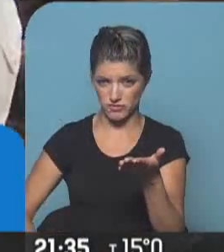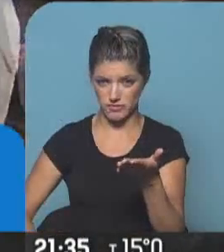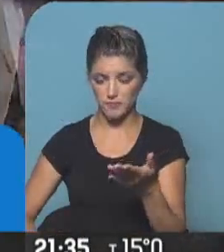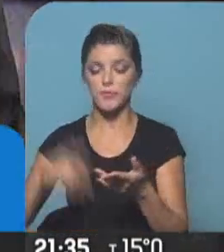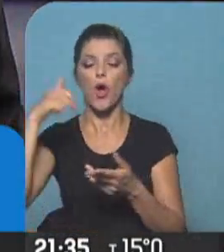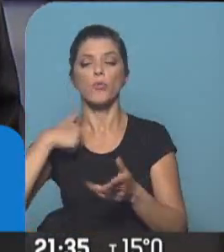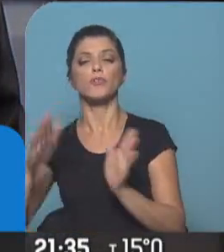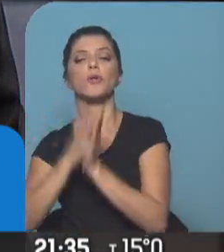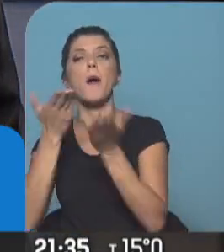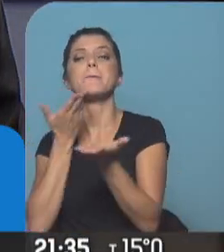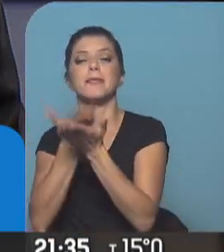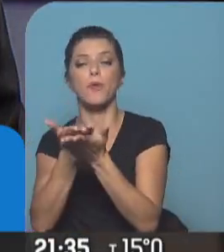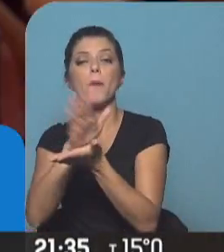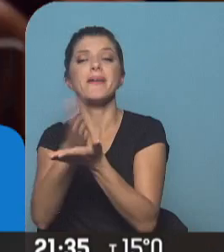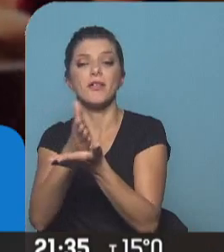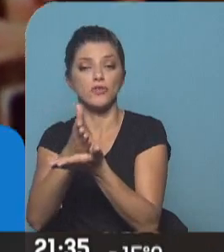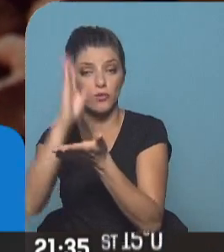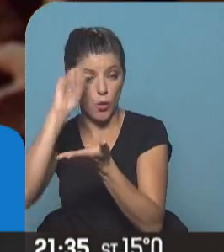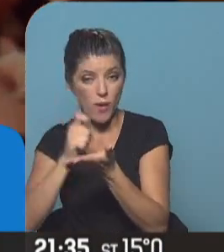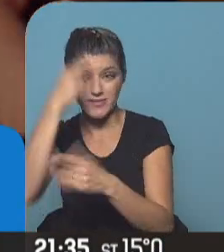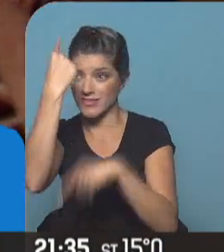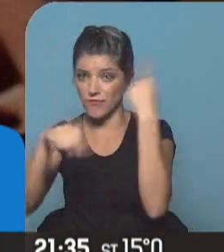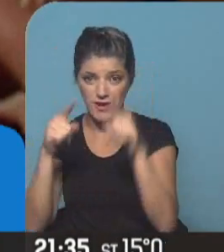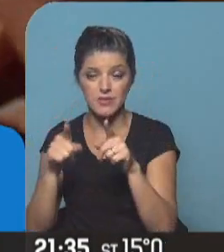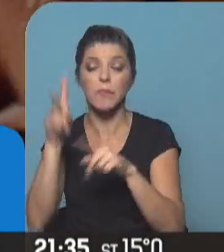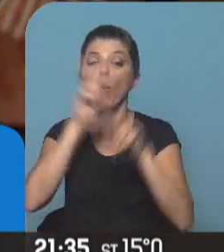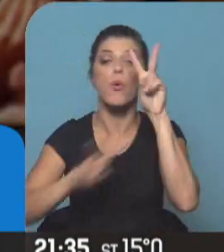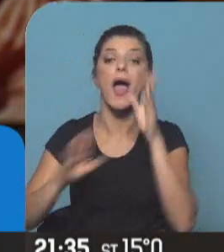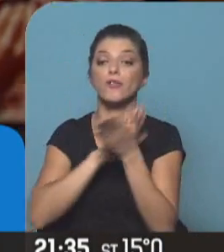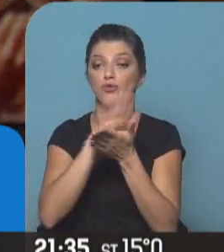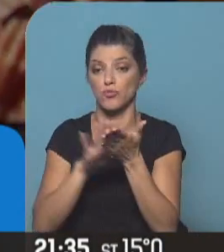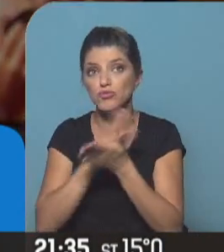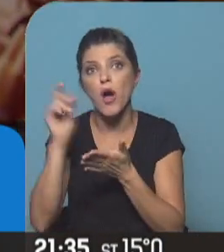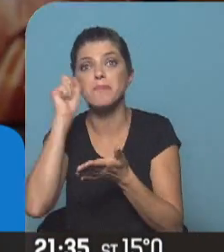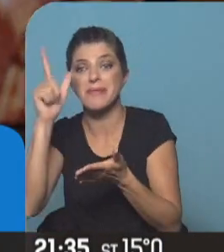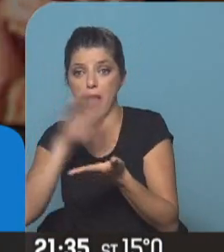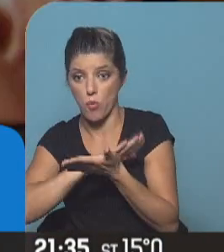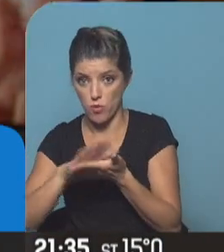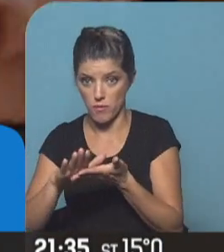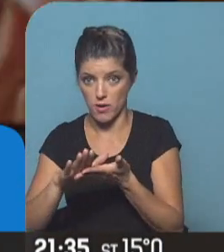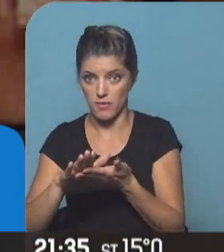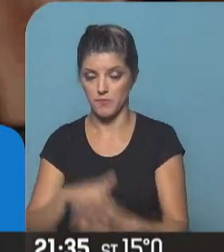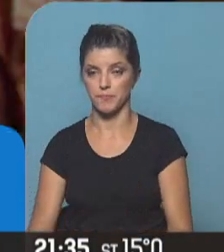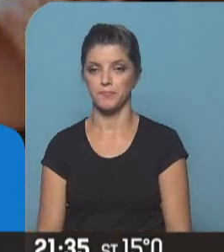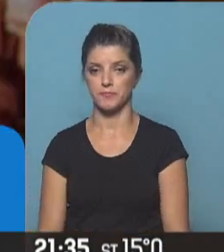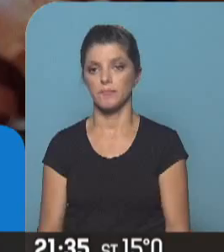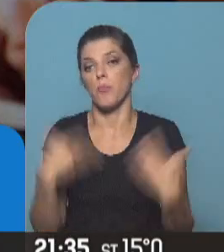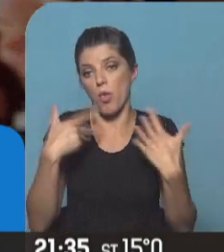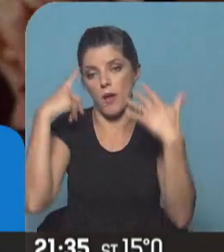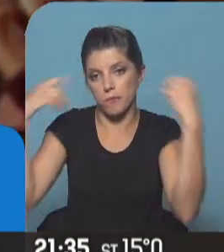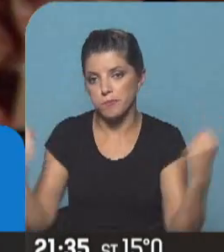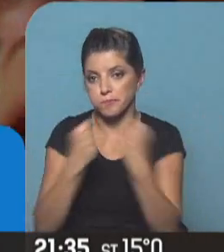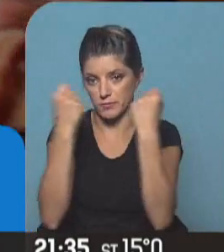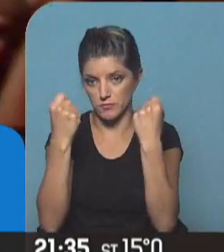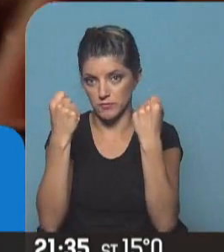pedir una mediación de juristas que se acerque a una solución unas ideas para que poder para poder llegar a un acuerdo porque lo